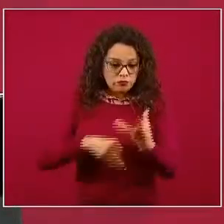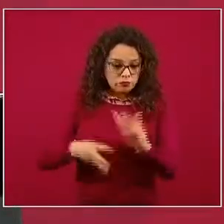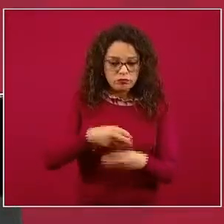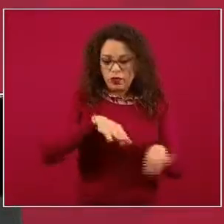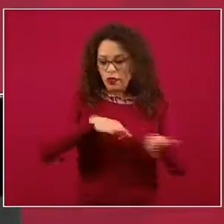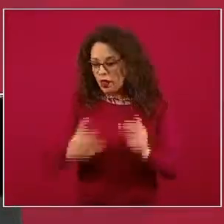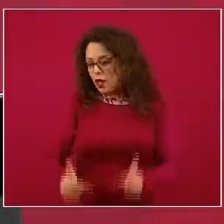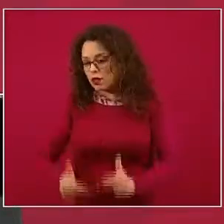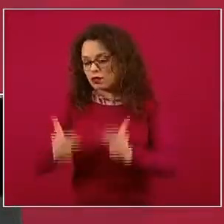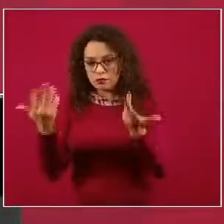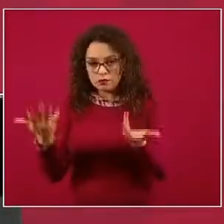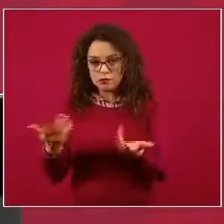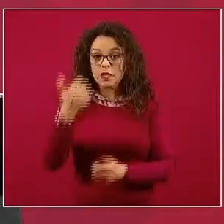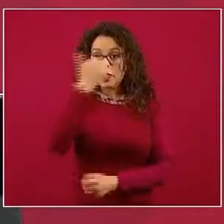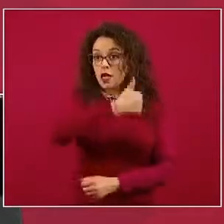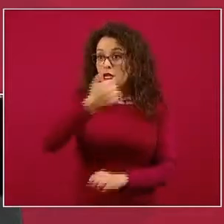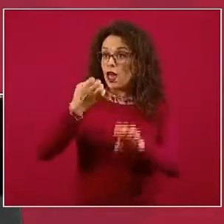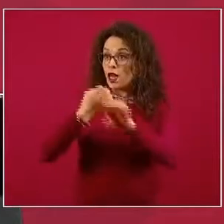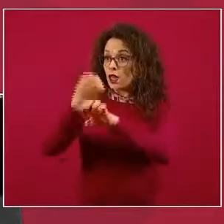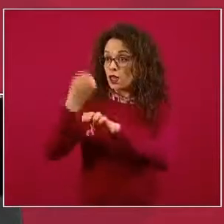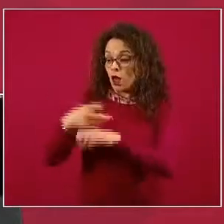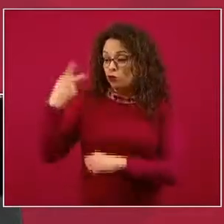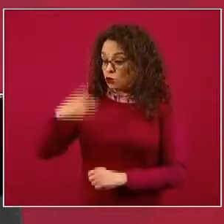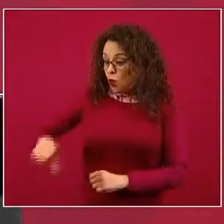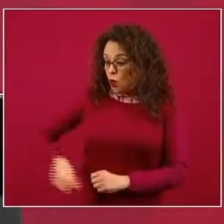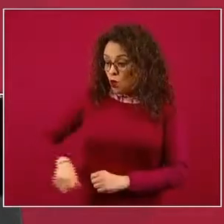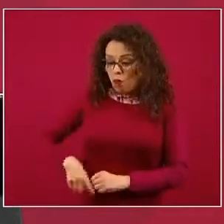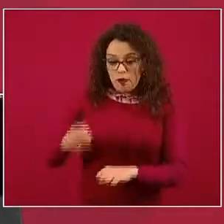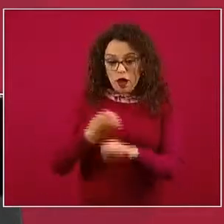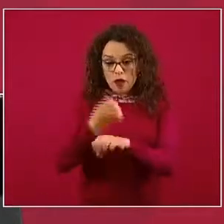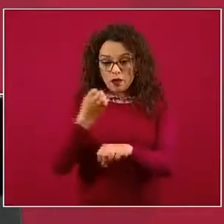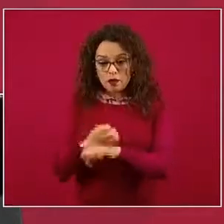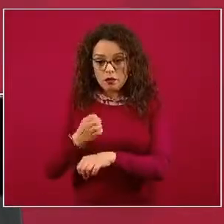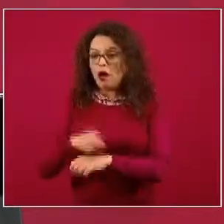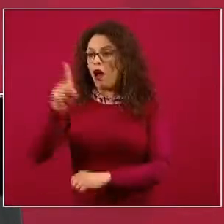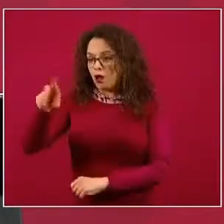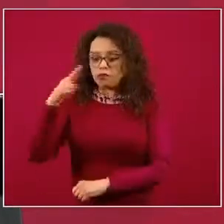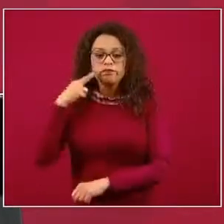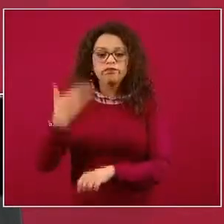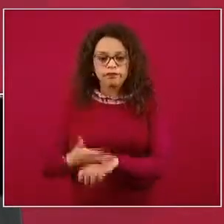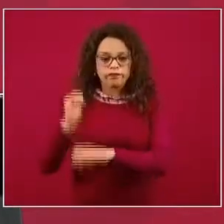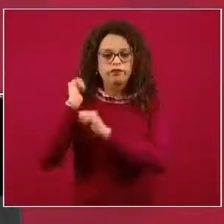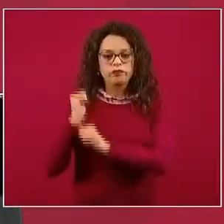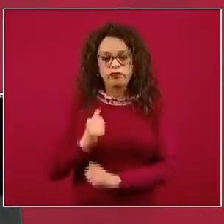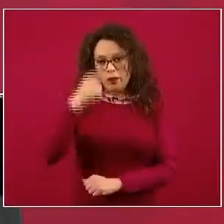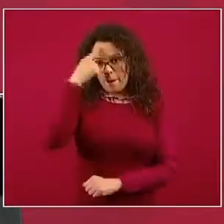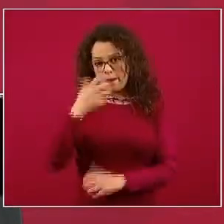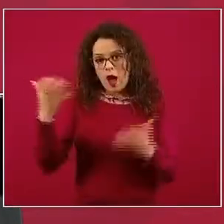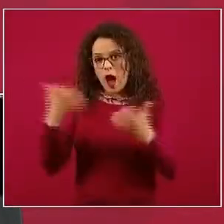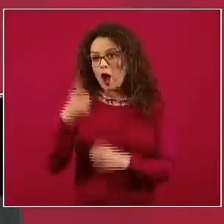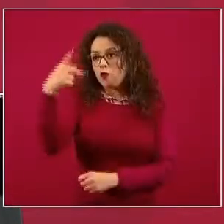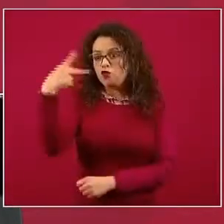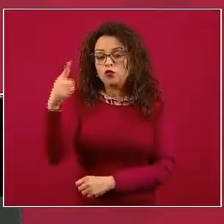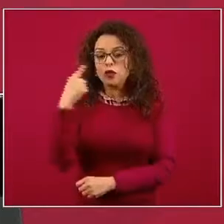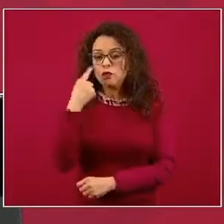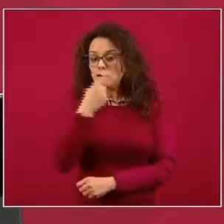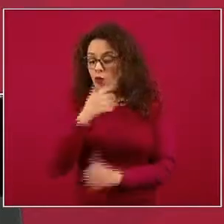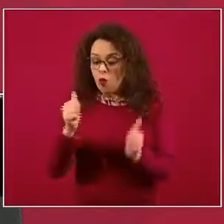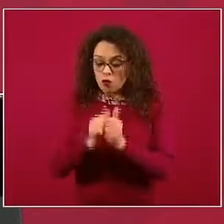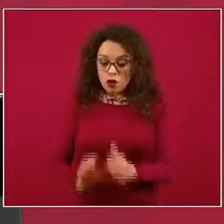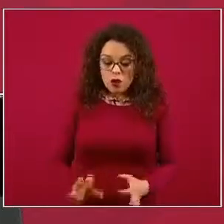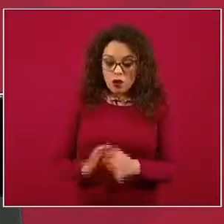personas, cada entidad federativa, cada gobierno estatal es competente para establecer las medidas que, de acuerdo con la